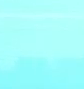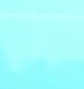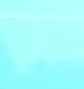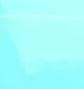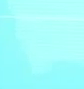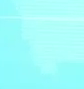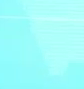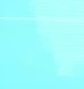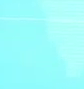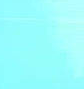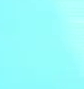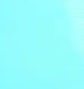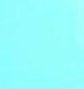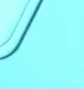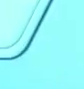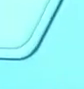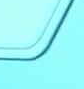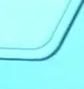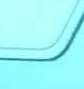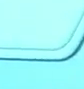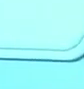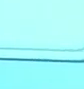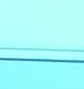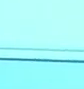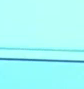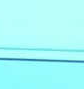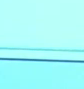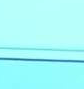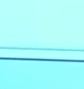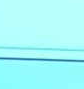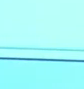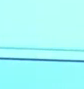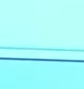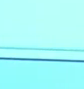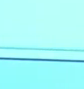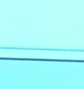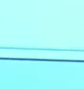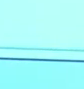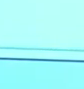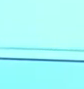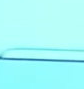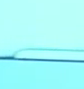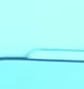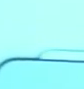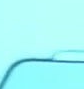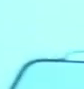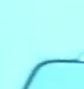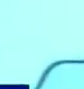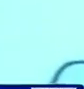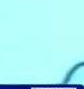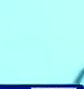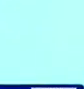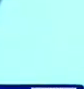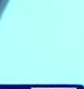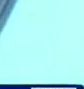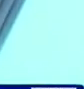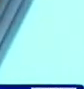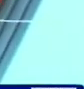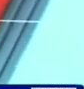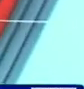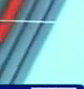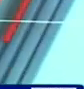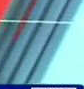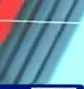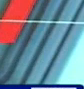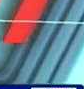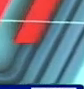Bueno, queremos contarles una buena noticia para los bolivianos, porque Bolivia tiene un nuevo récord Guinness. Así es, sabemos que en nuestro país hay biodiversidad